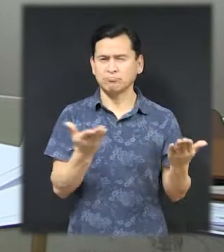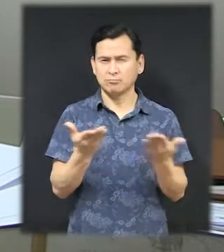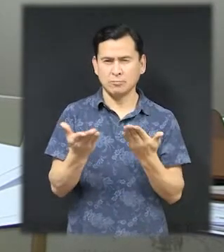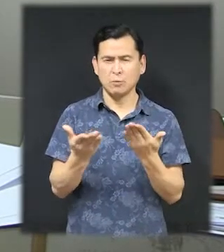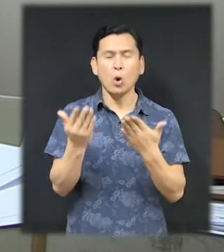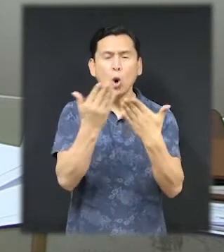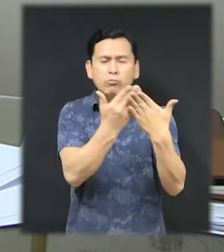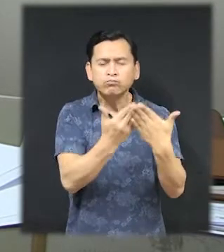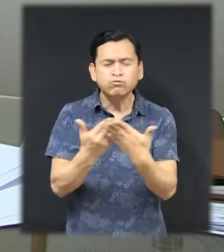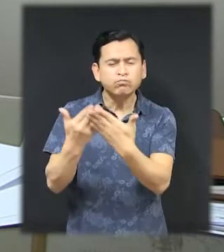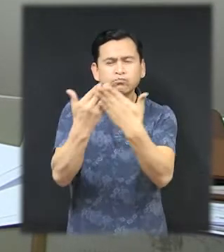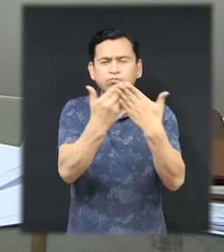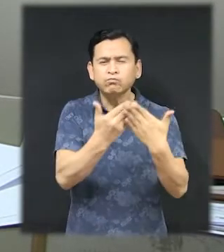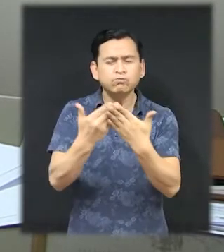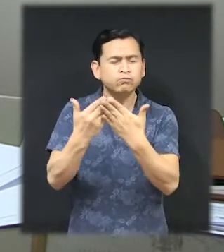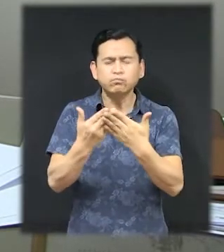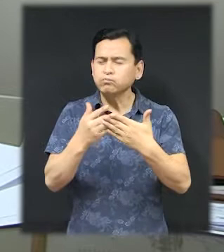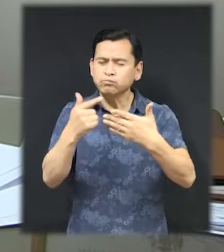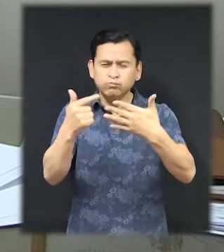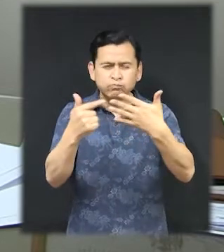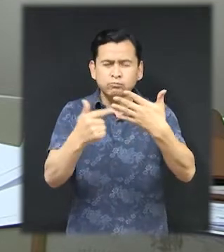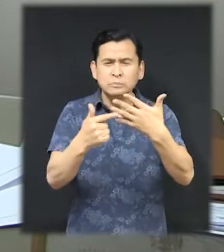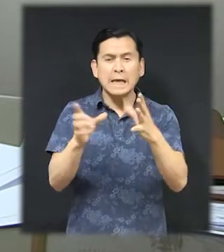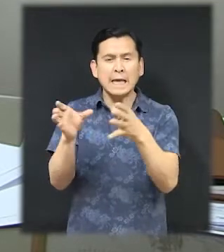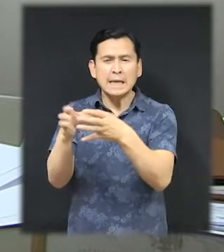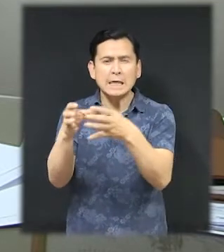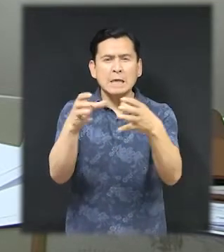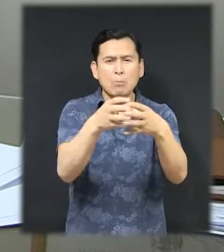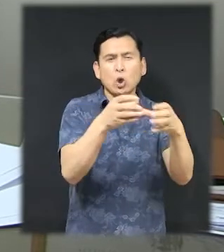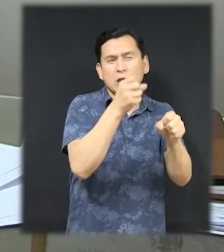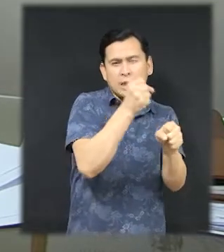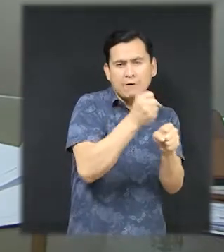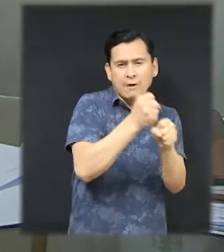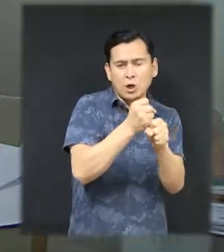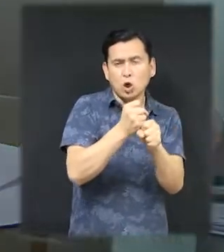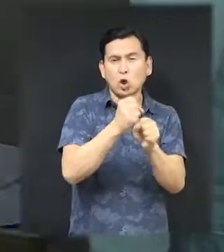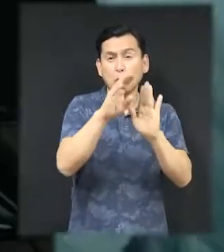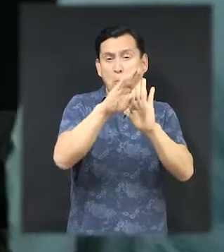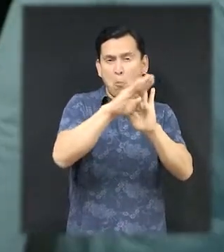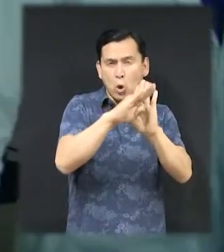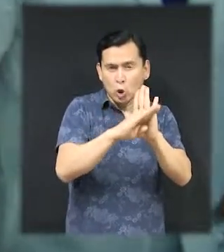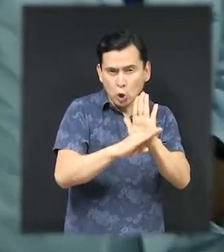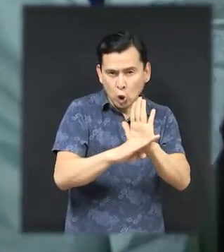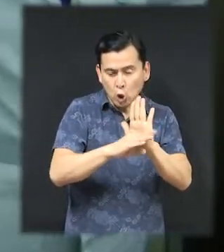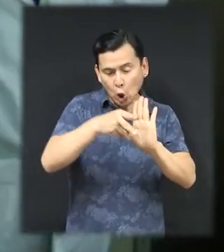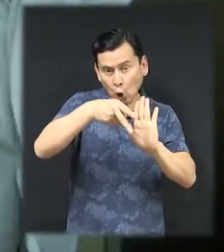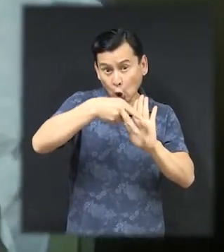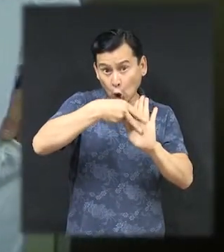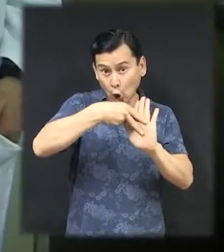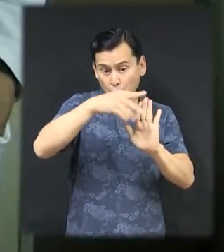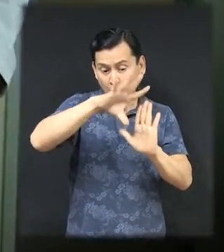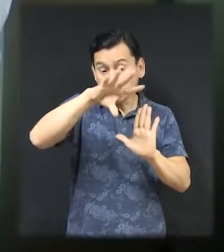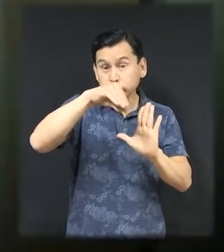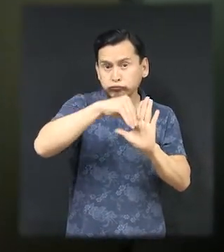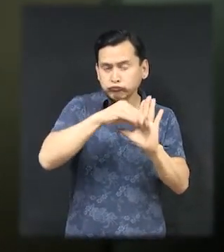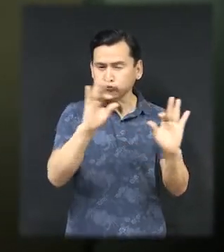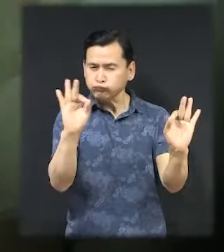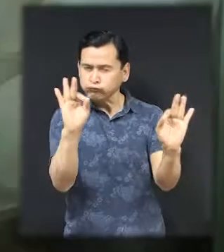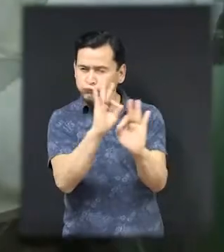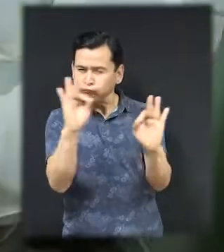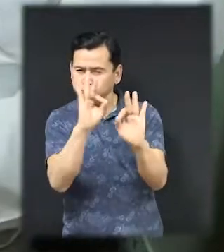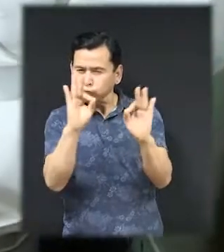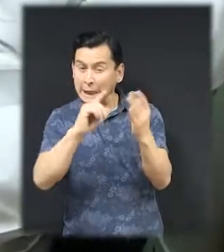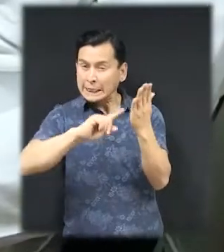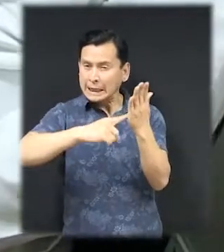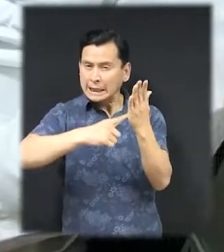hace con el análisis de incansables equipos de trabajo que a través de protocolos y normas